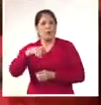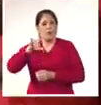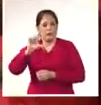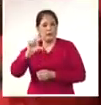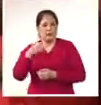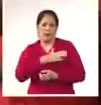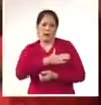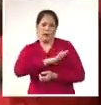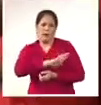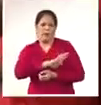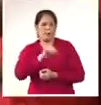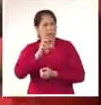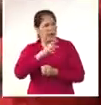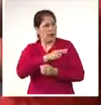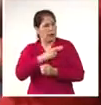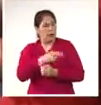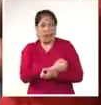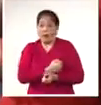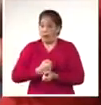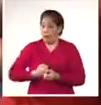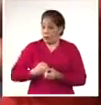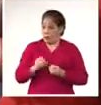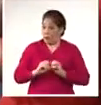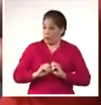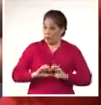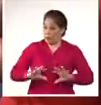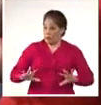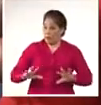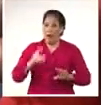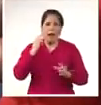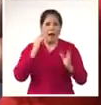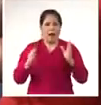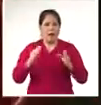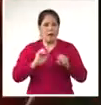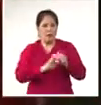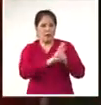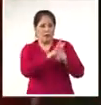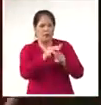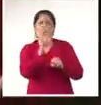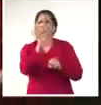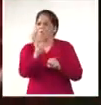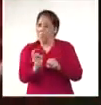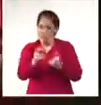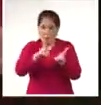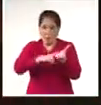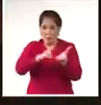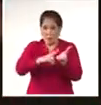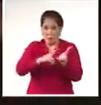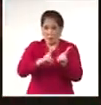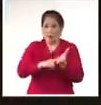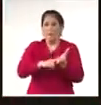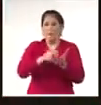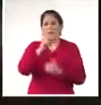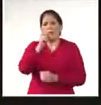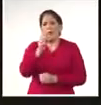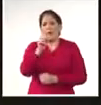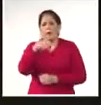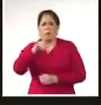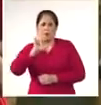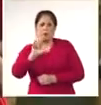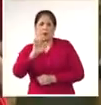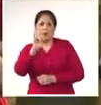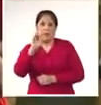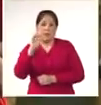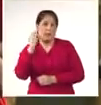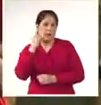UJC como reconocimiento al esfuerzo y la entrega en el año en el que la organización militante arriba a sus primeras 6